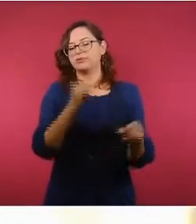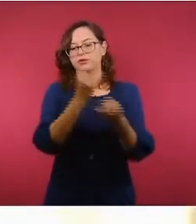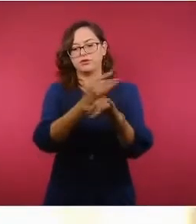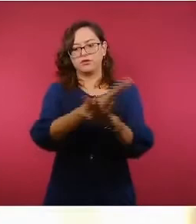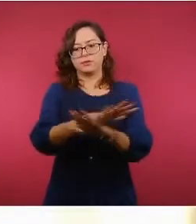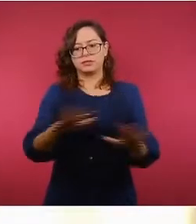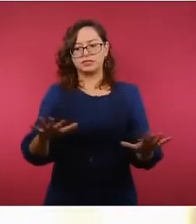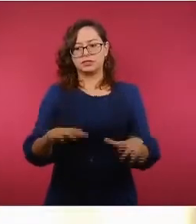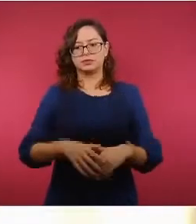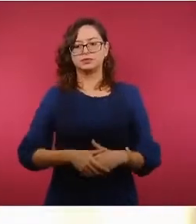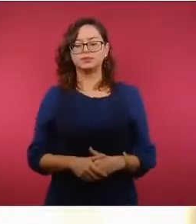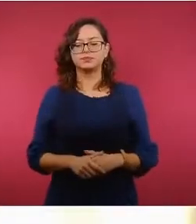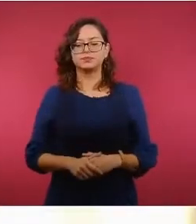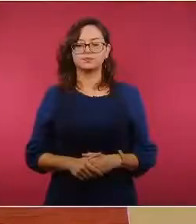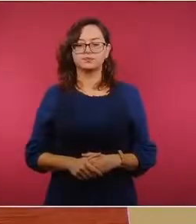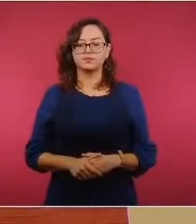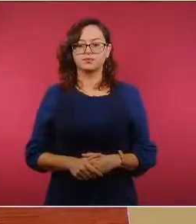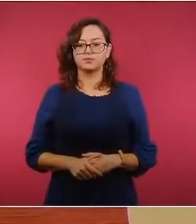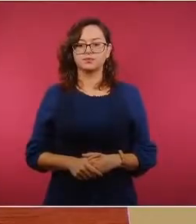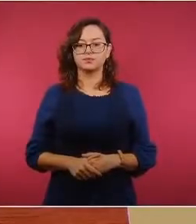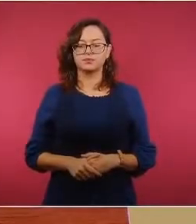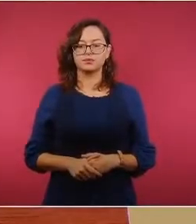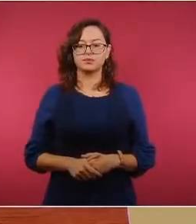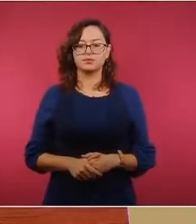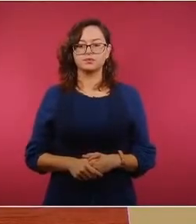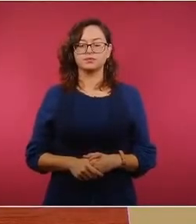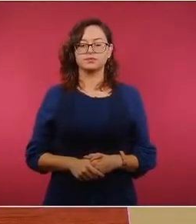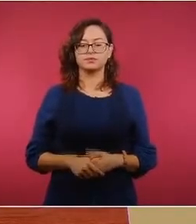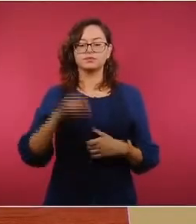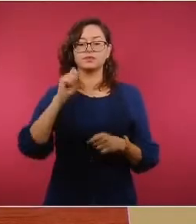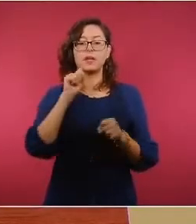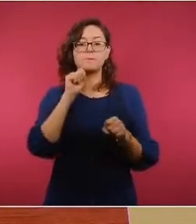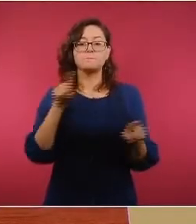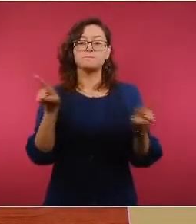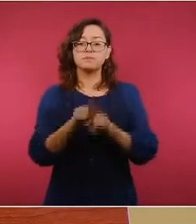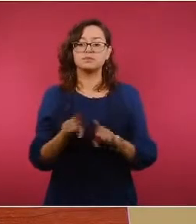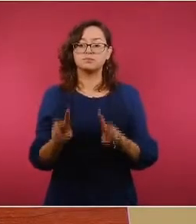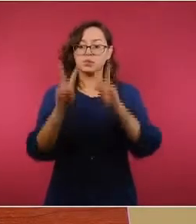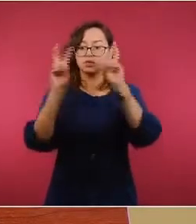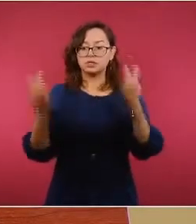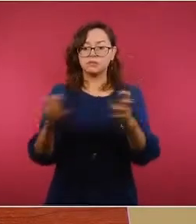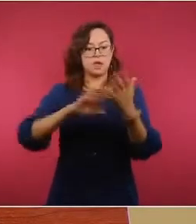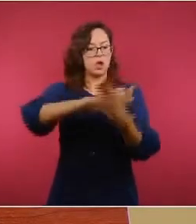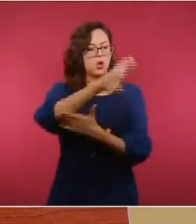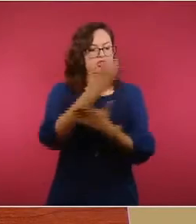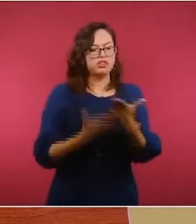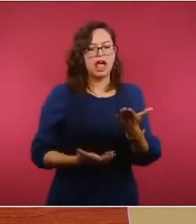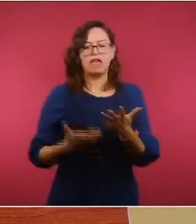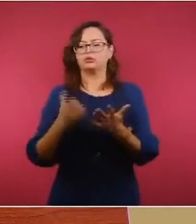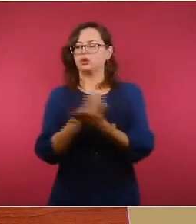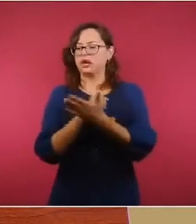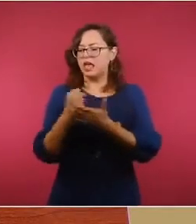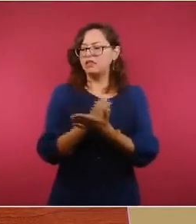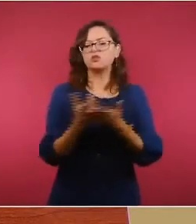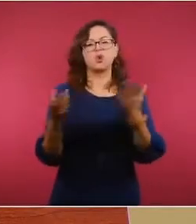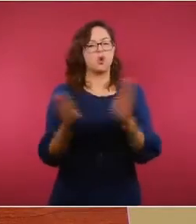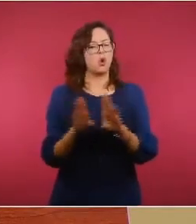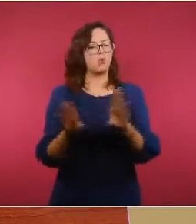de los contratos iniciales, se va a presentar toda la